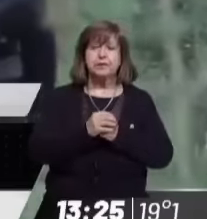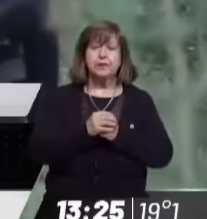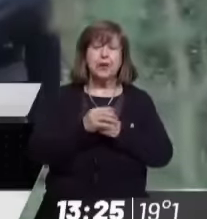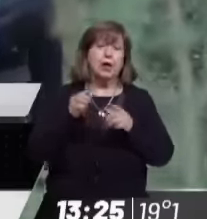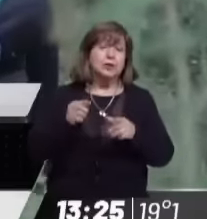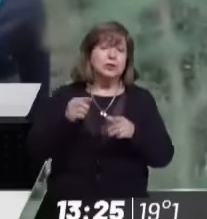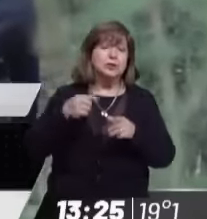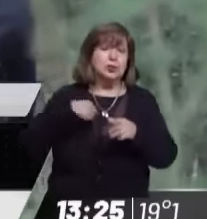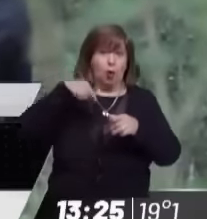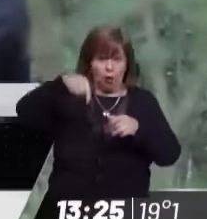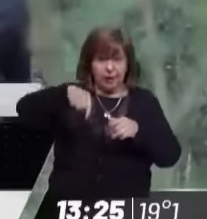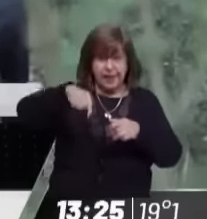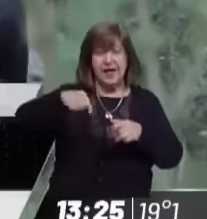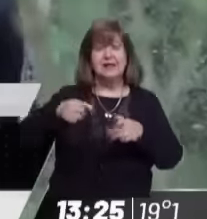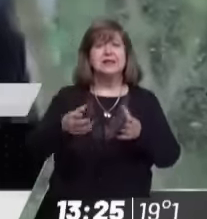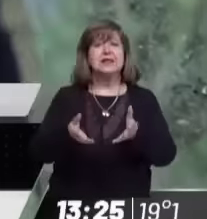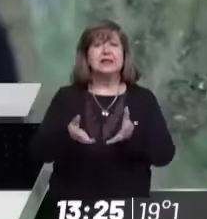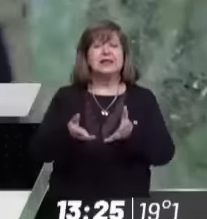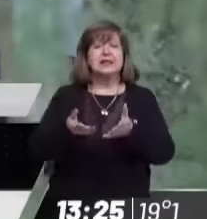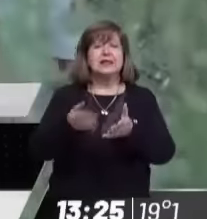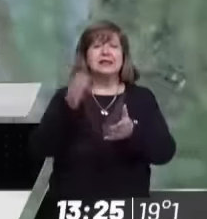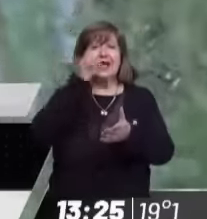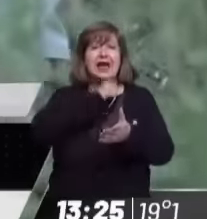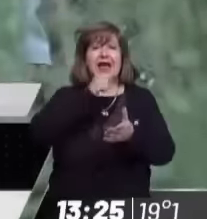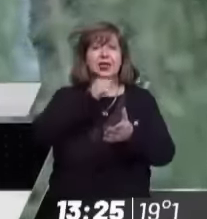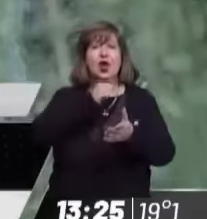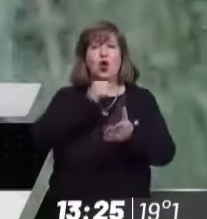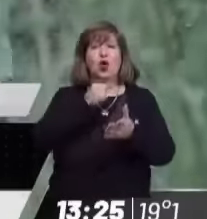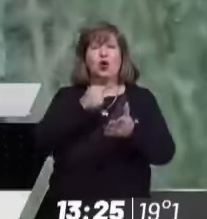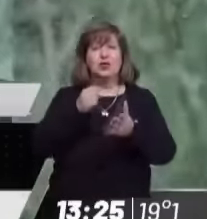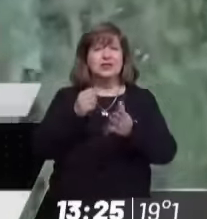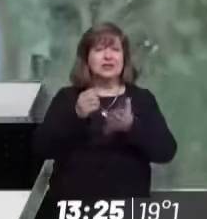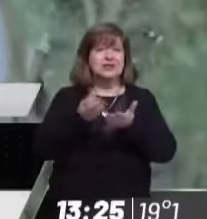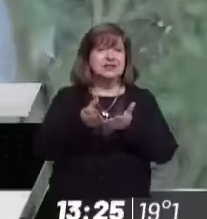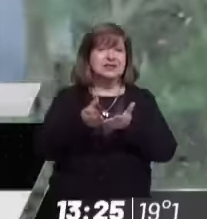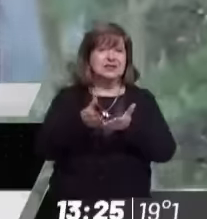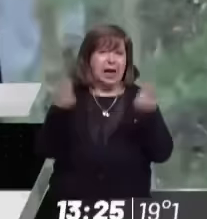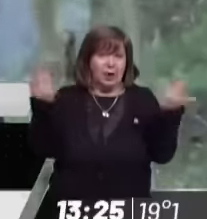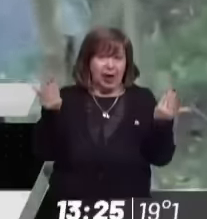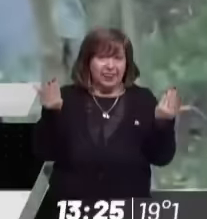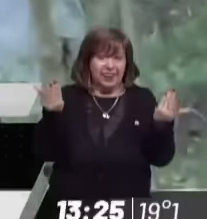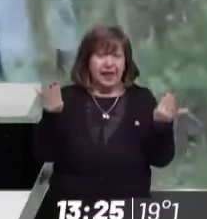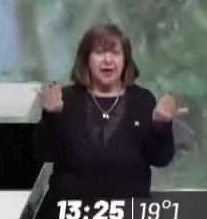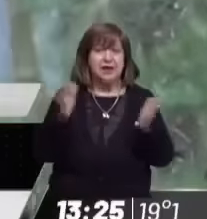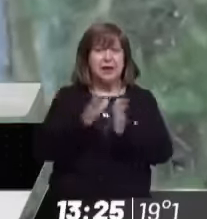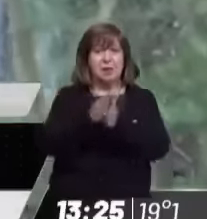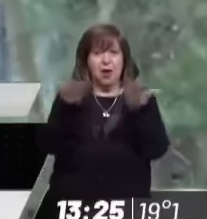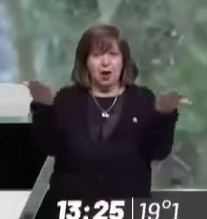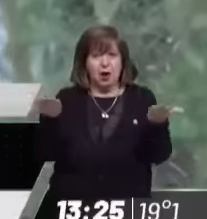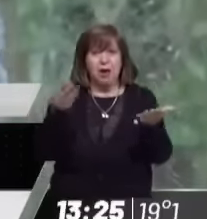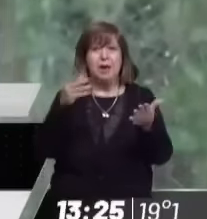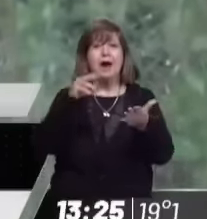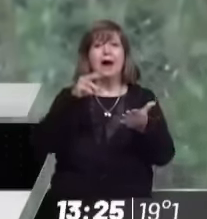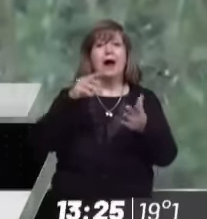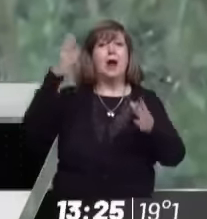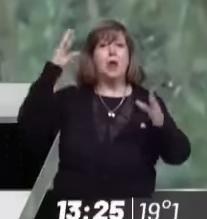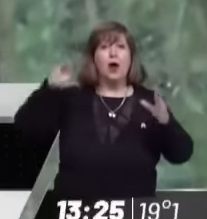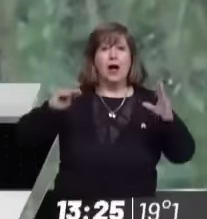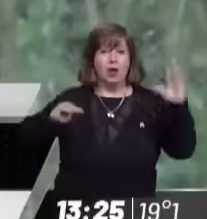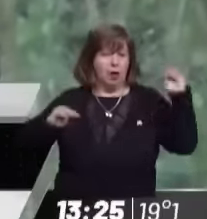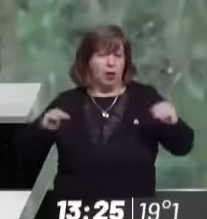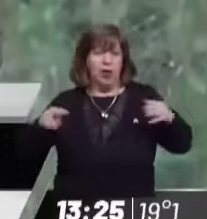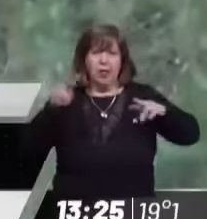Bueno. Hoy se levanta el secreto de sumario. Sí. Mañana declara Claudelina Peña.